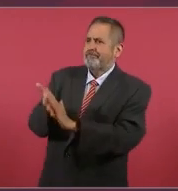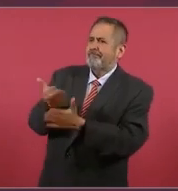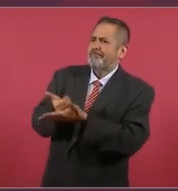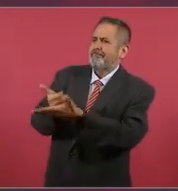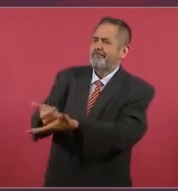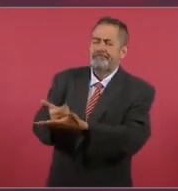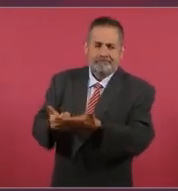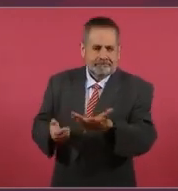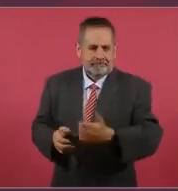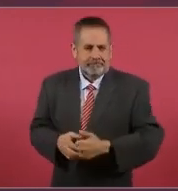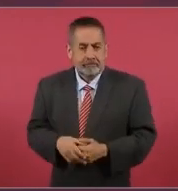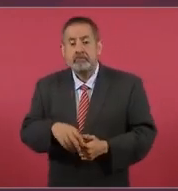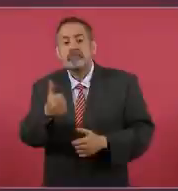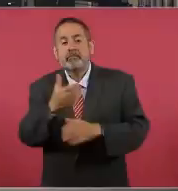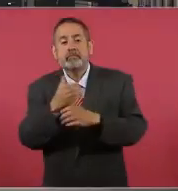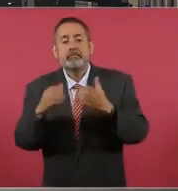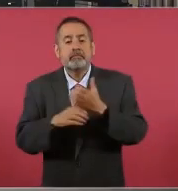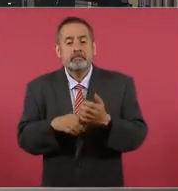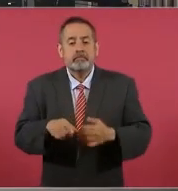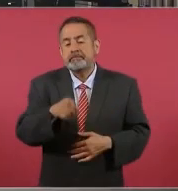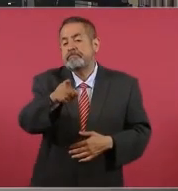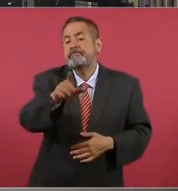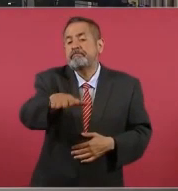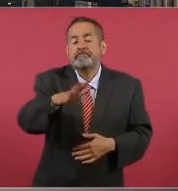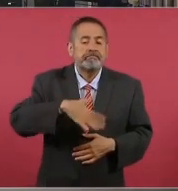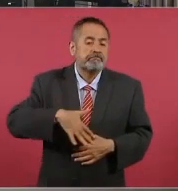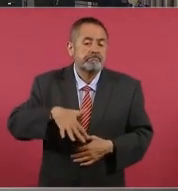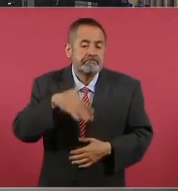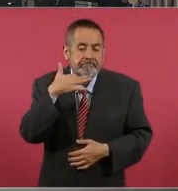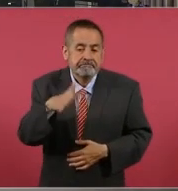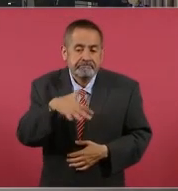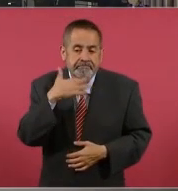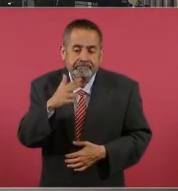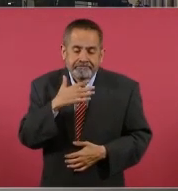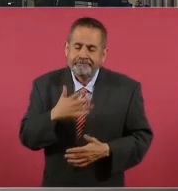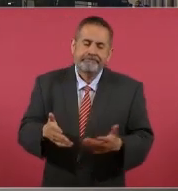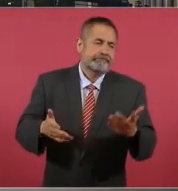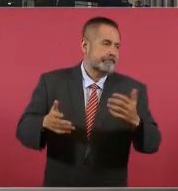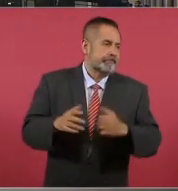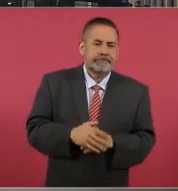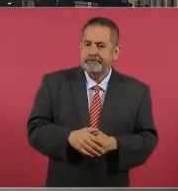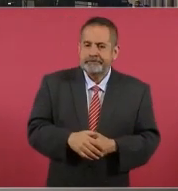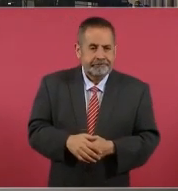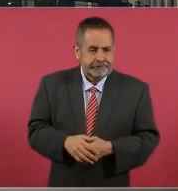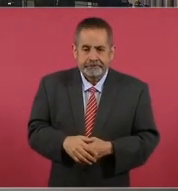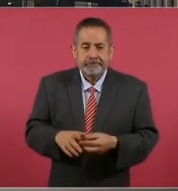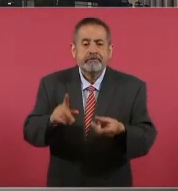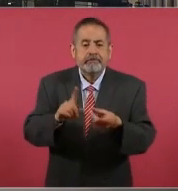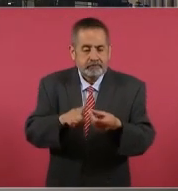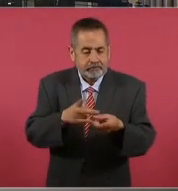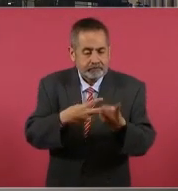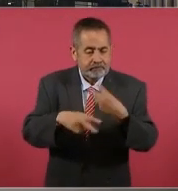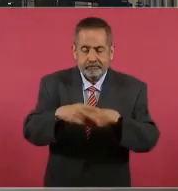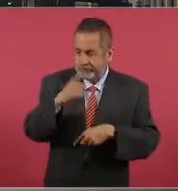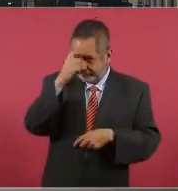¿Qué otra cosa? La corrupción. ¿De dónde vino